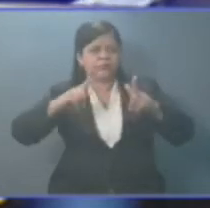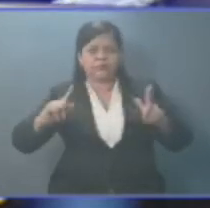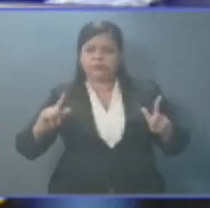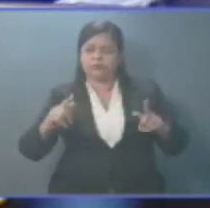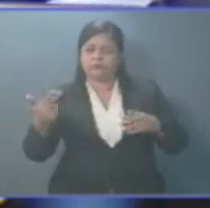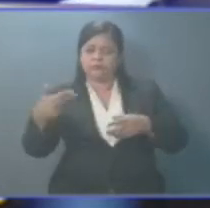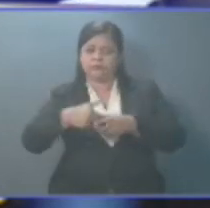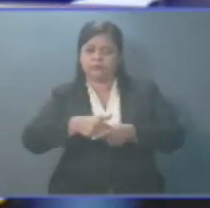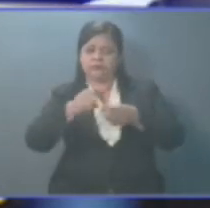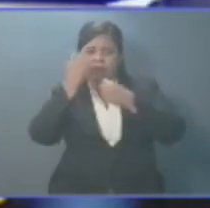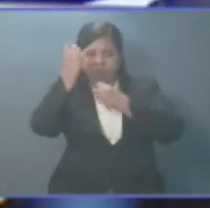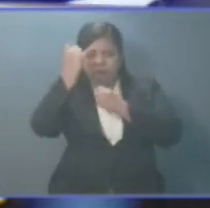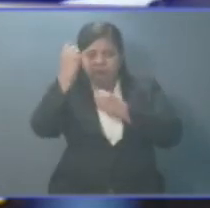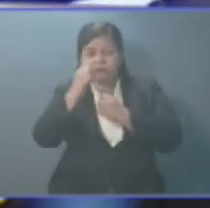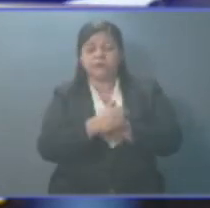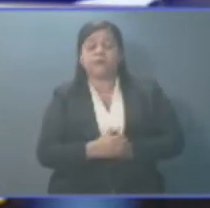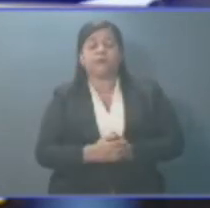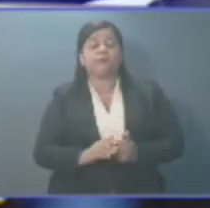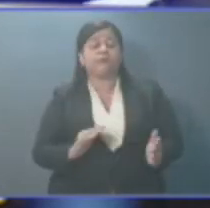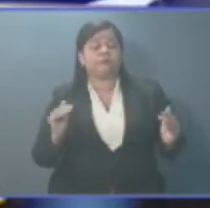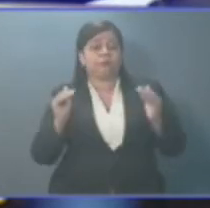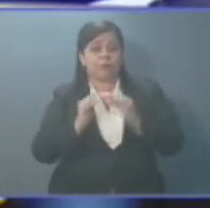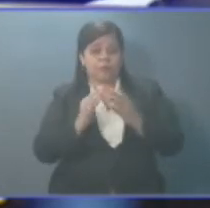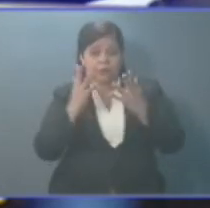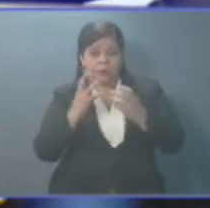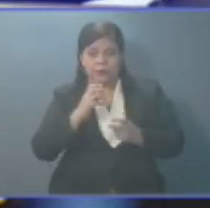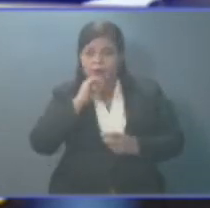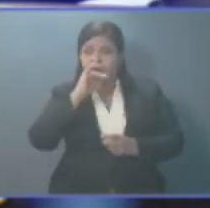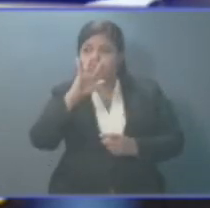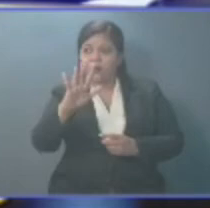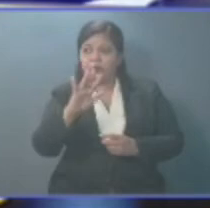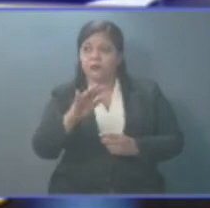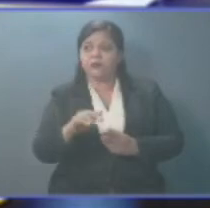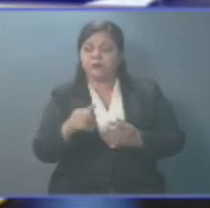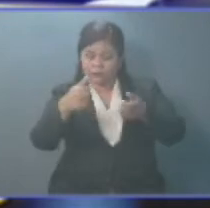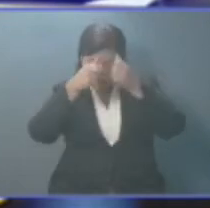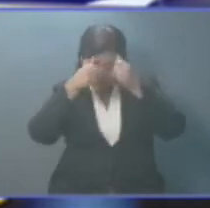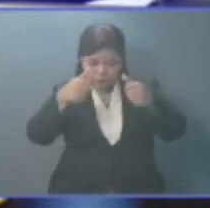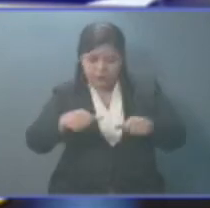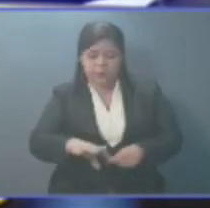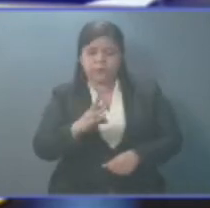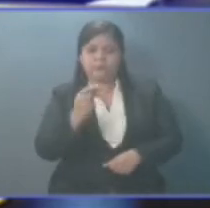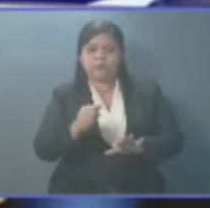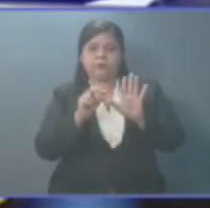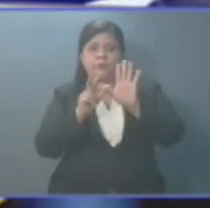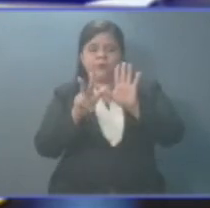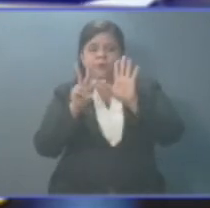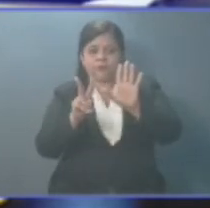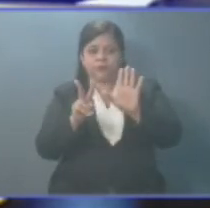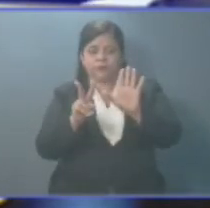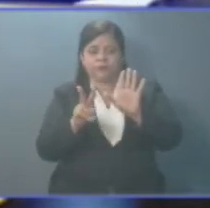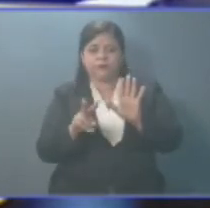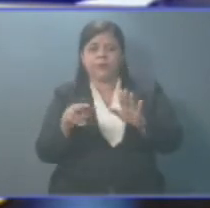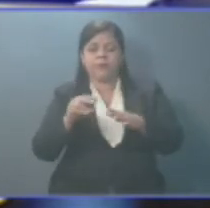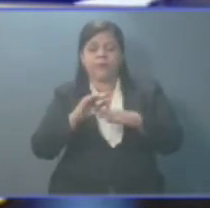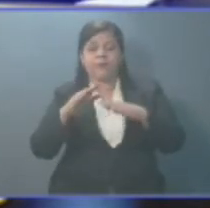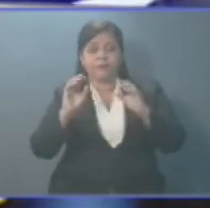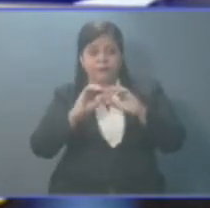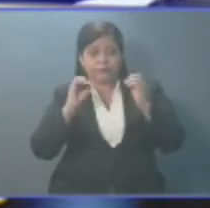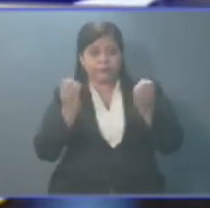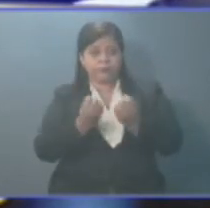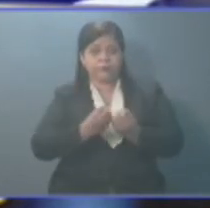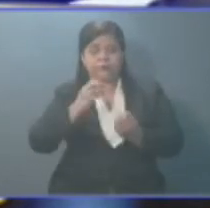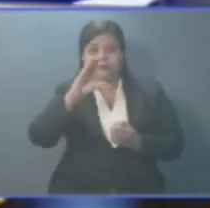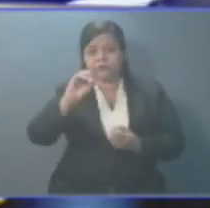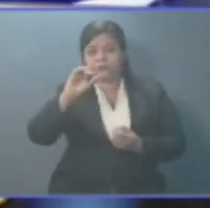sindicalización. Asimismo, hace referencia el convenio 87 de la Organización Internacional del